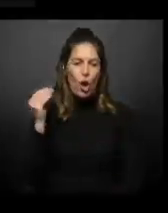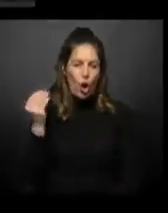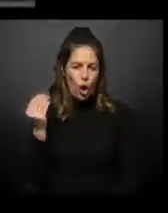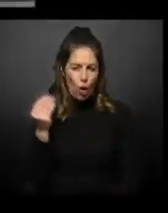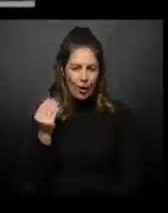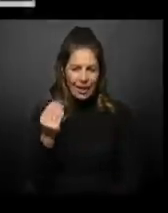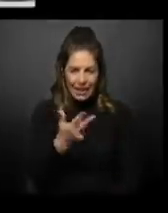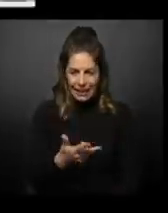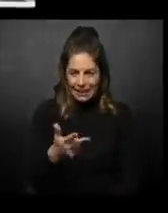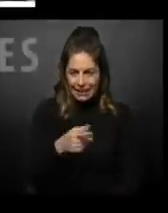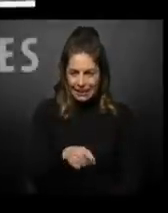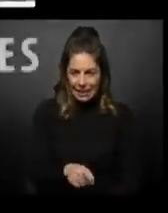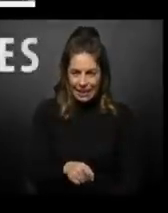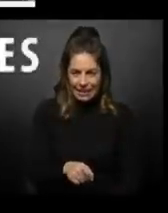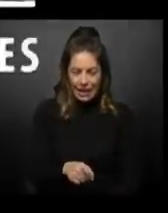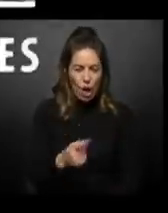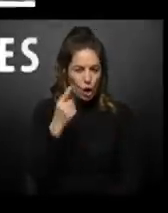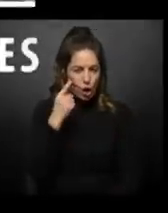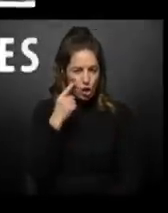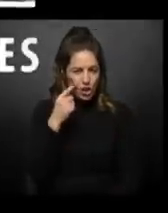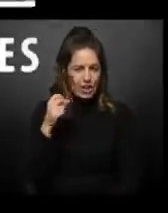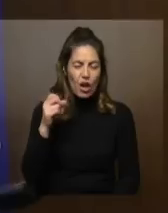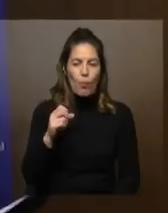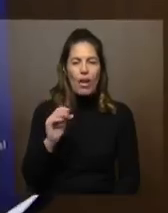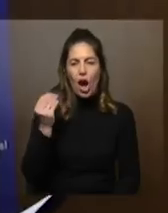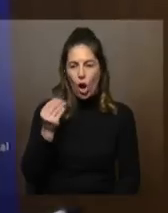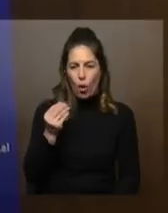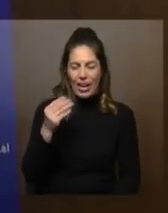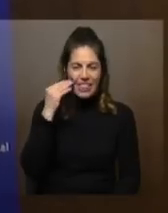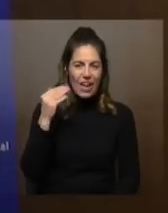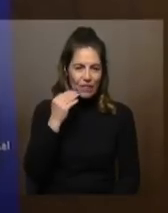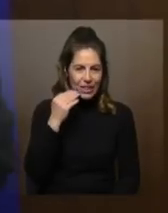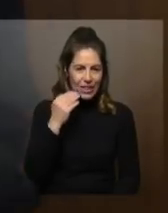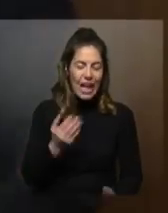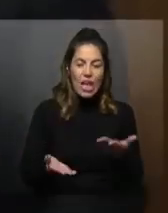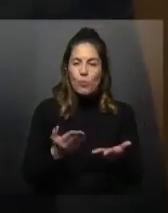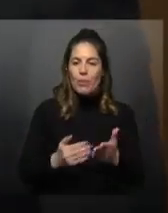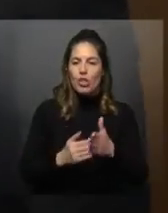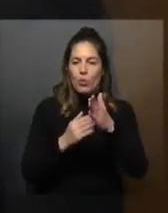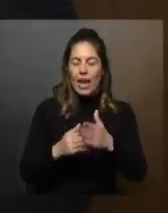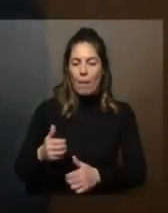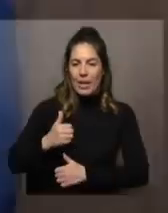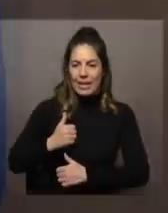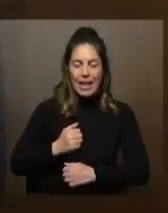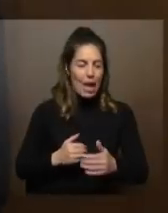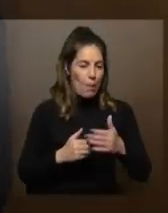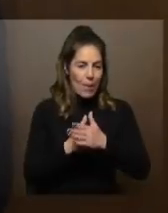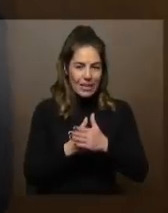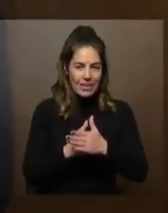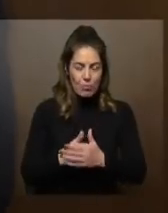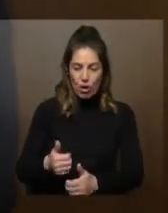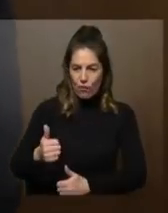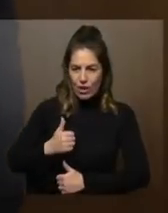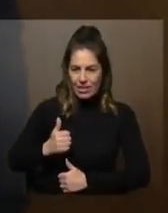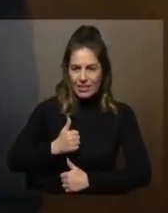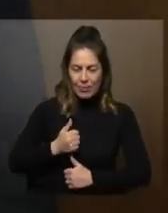Silvia Reyes y Diana mayranic conocida como las muchachas de abril el supremo tribunal militar es el máximo órgano jurisdiccional de la fuerzas